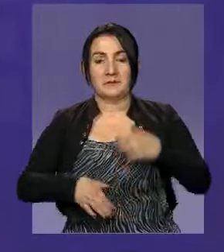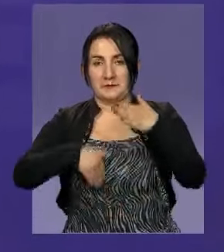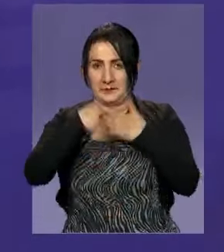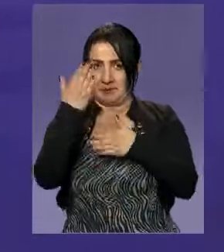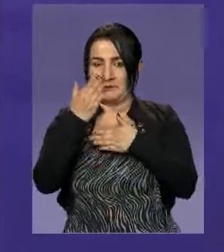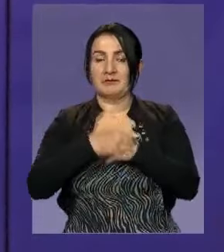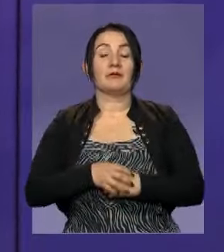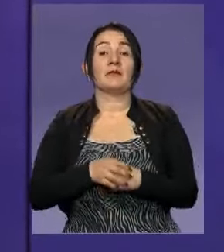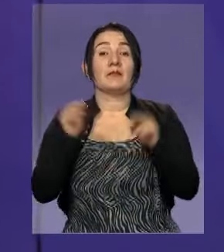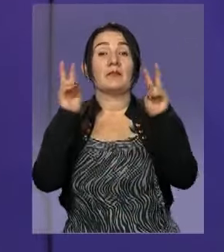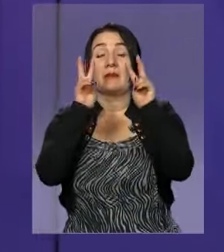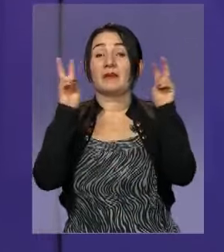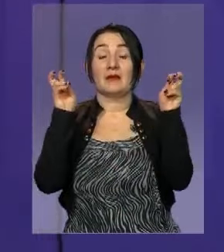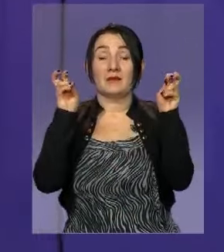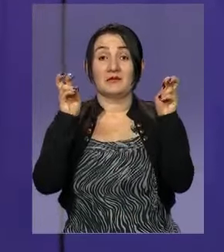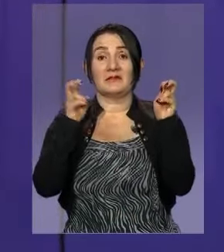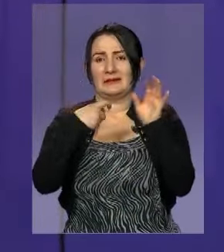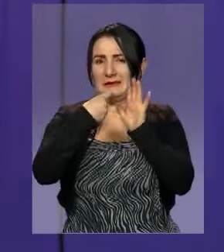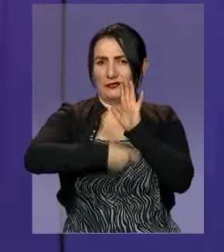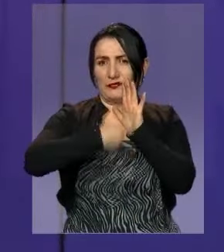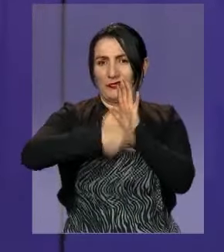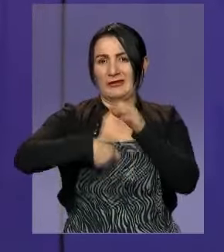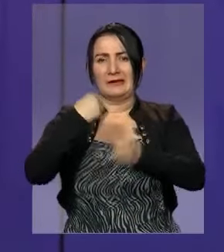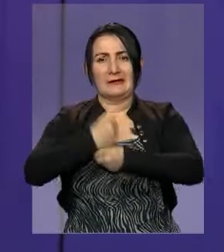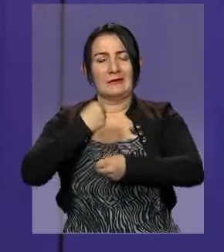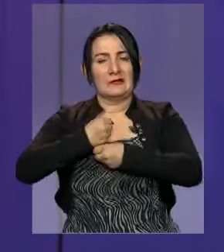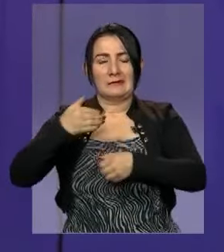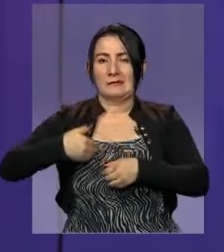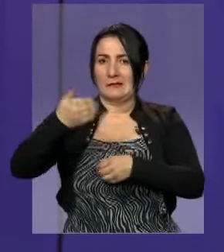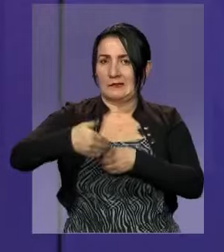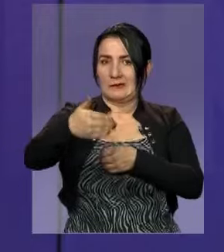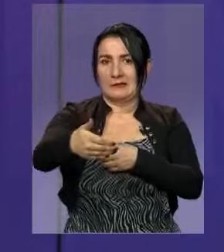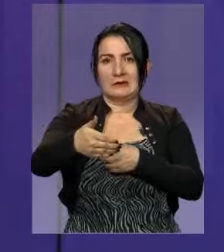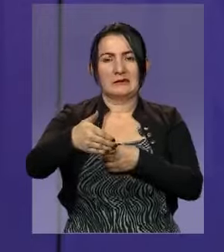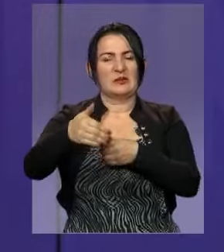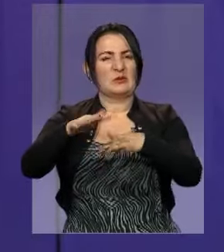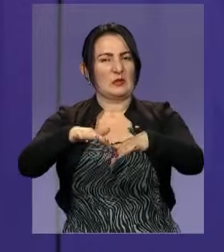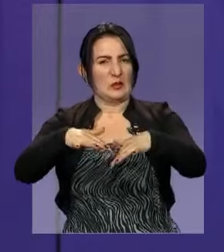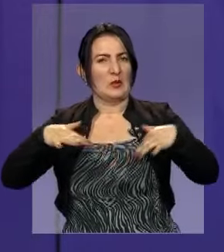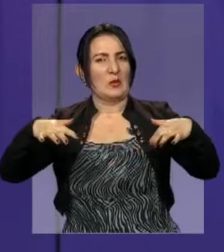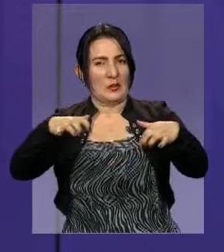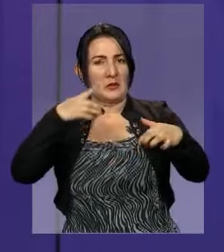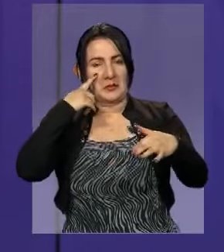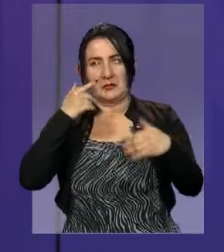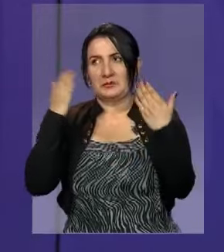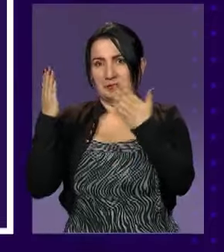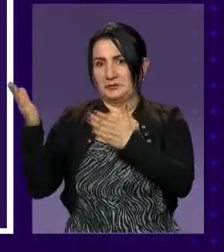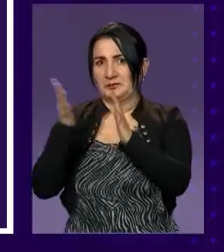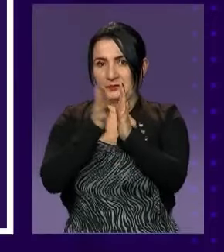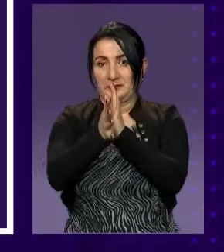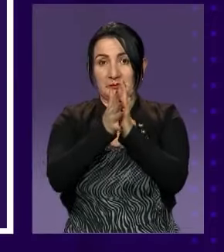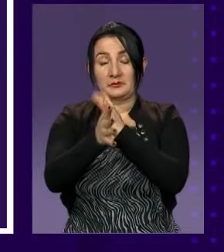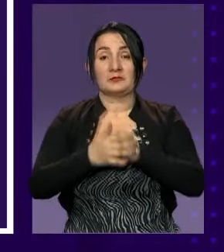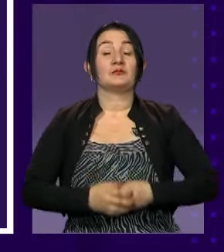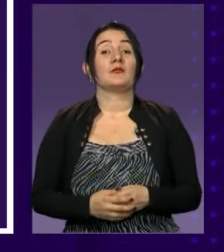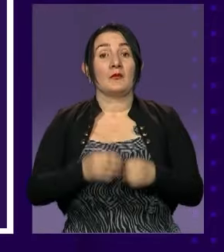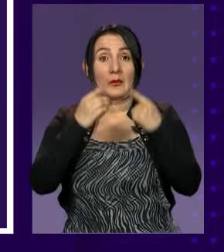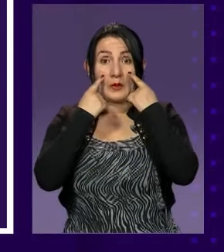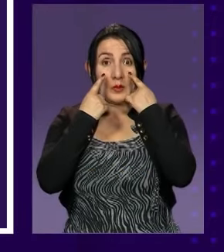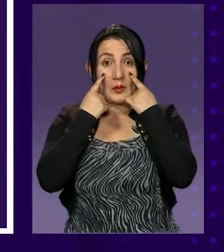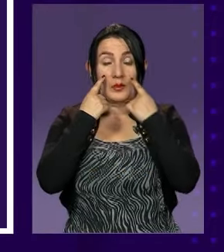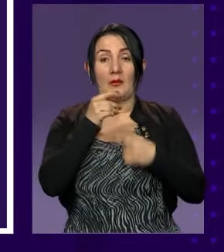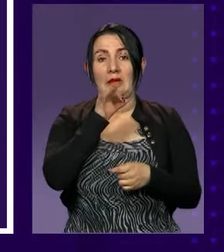Iniciamos con nuestro tema del día, la reforma laboral y su avance en el Congreso. Les queremos presentar el dato del día. Atención, porque